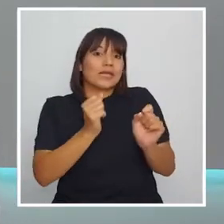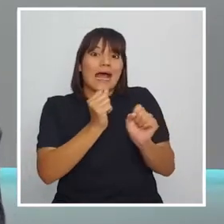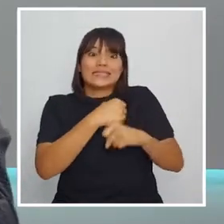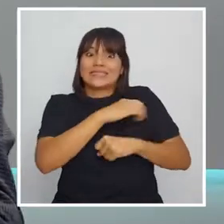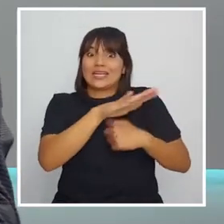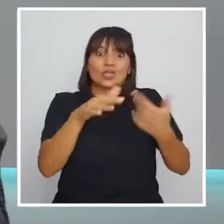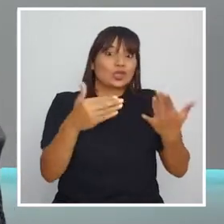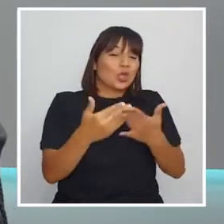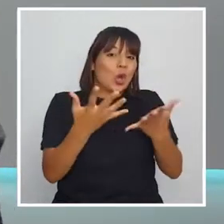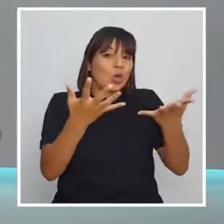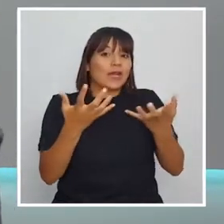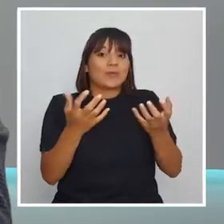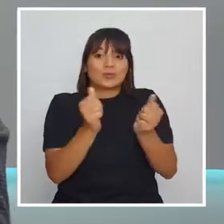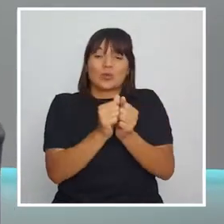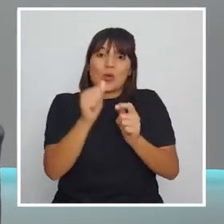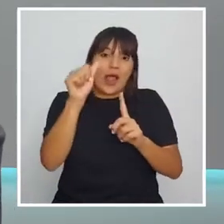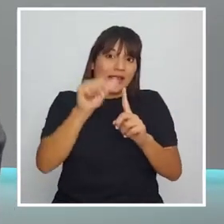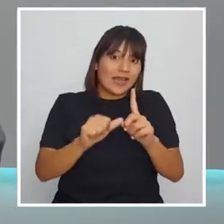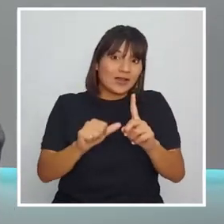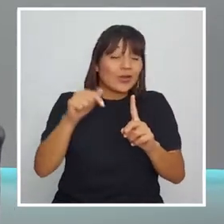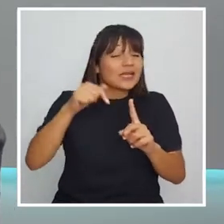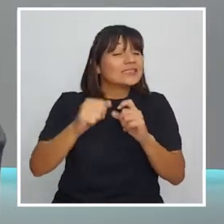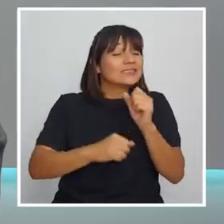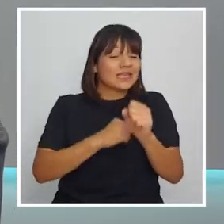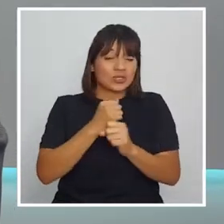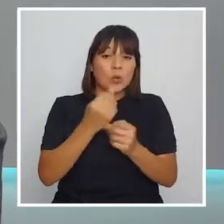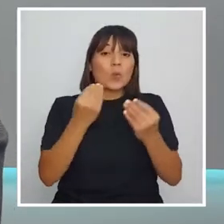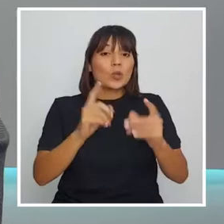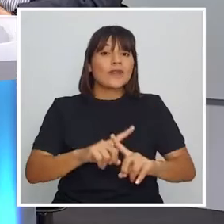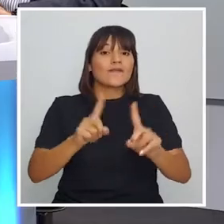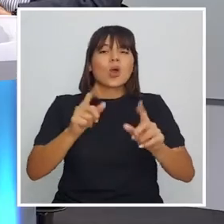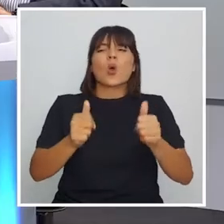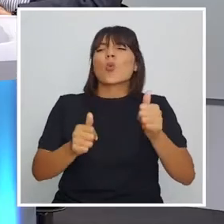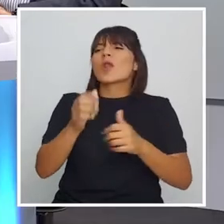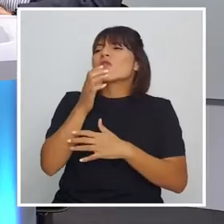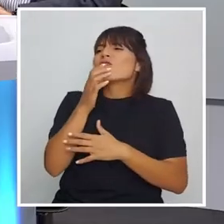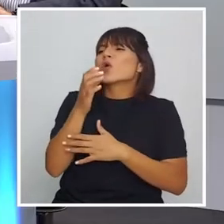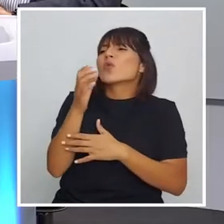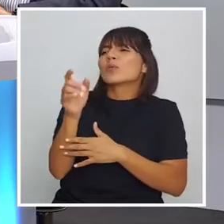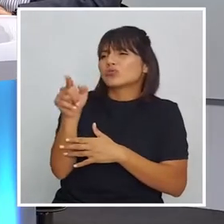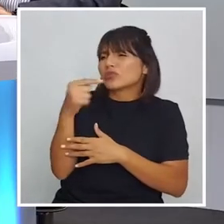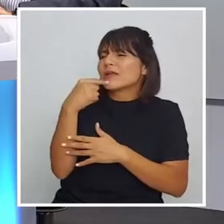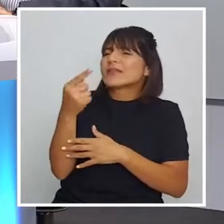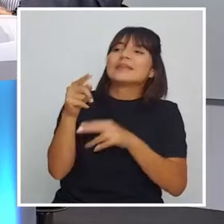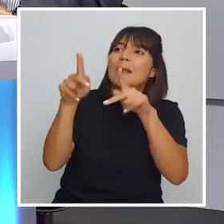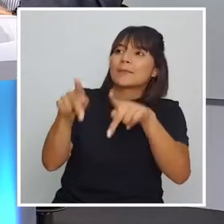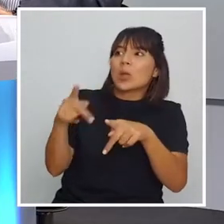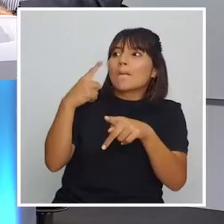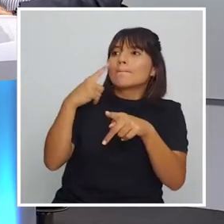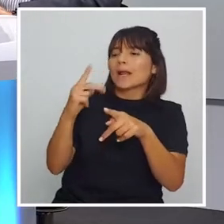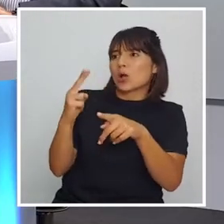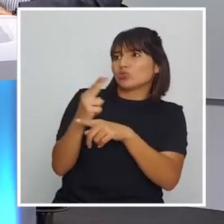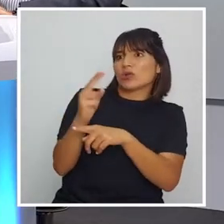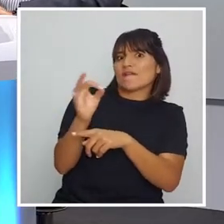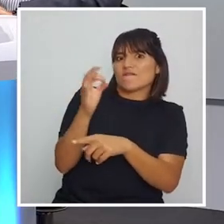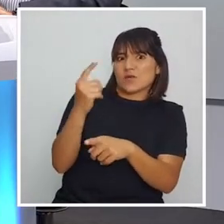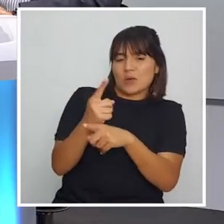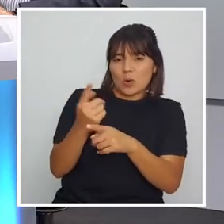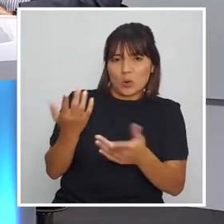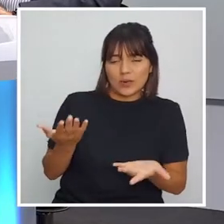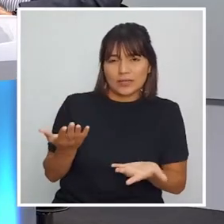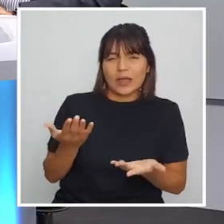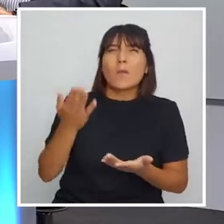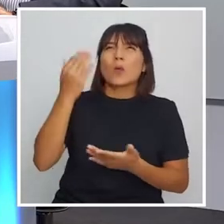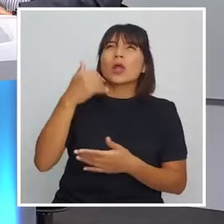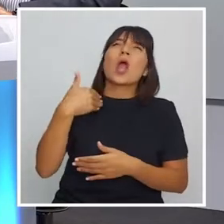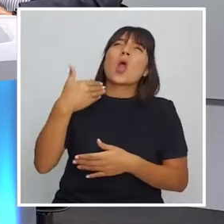año muy, muy diferente, Andrés. ¿Qué recomendaciones se le puede dar a las personas para estirarlo? Porque cuando uno piensa en